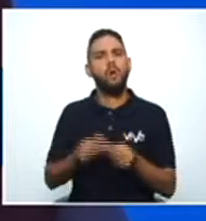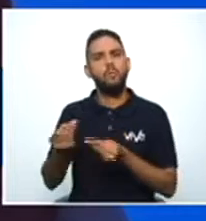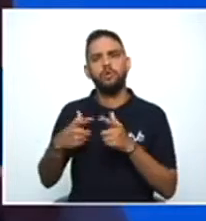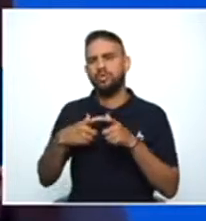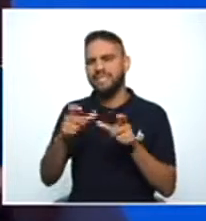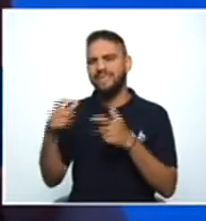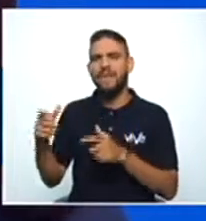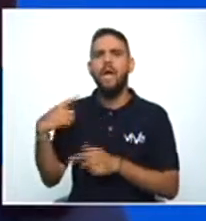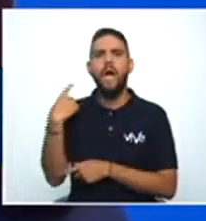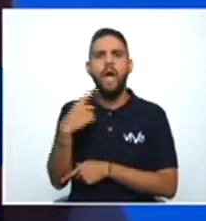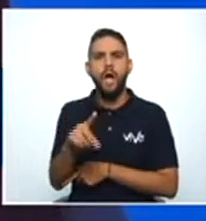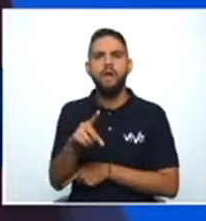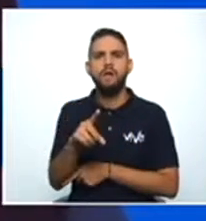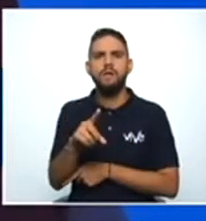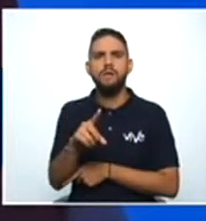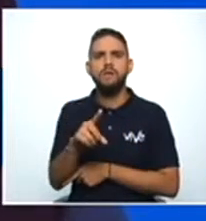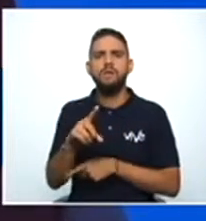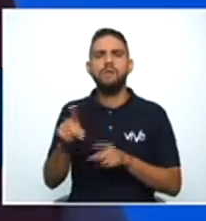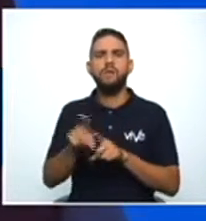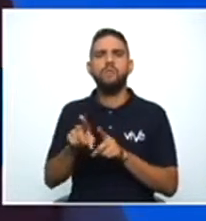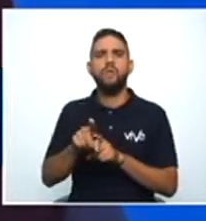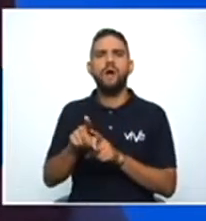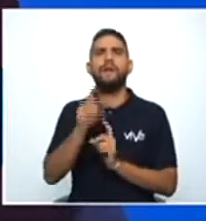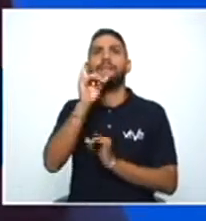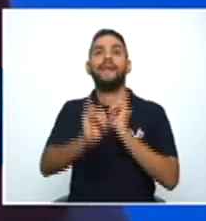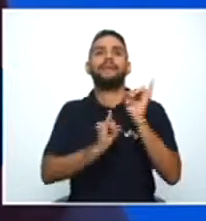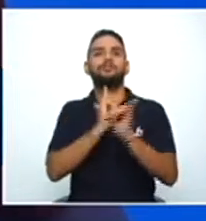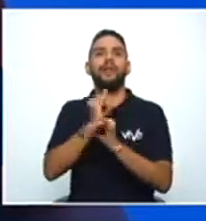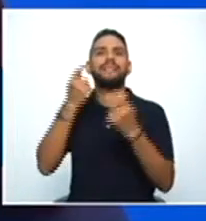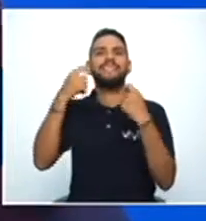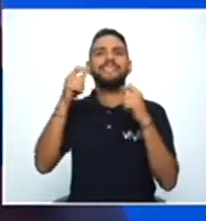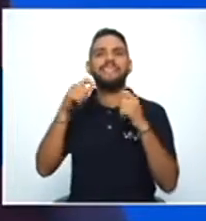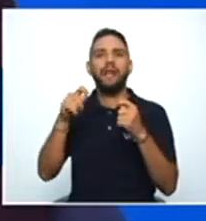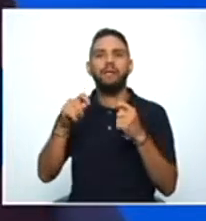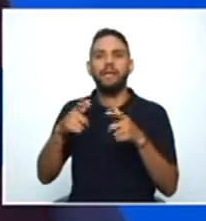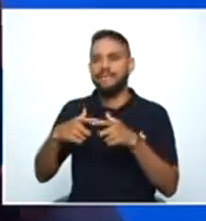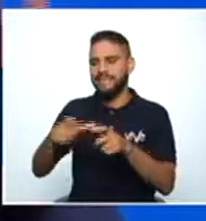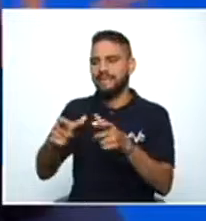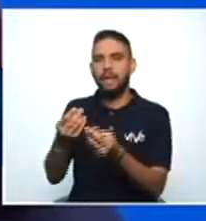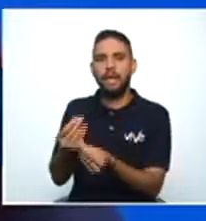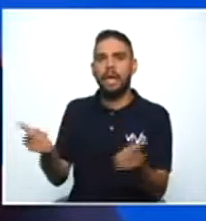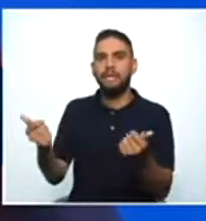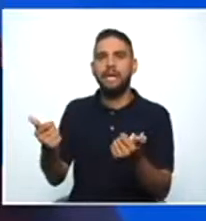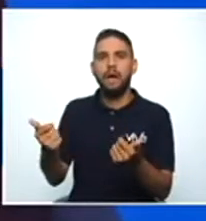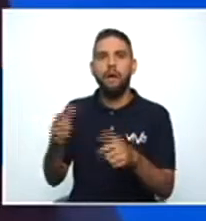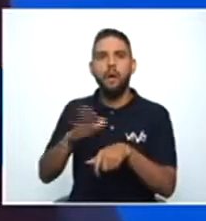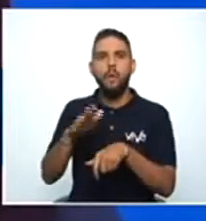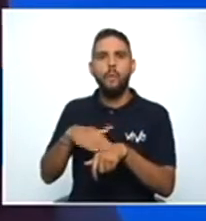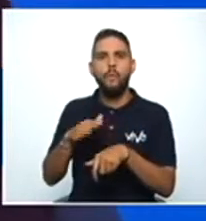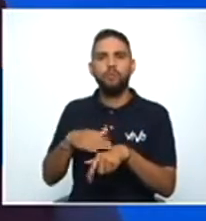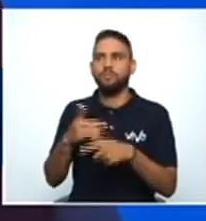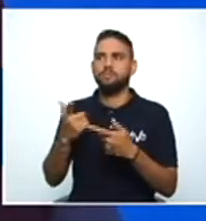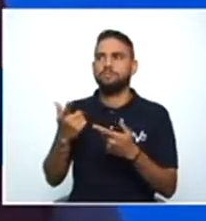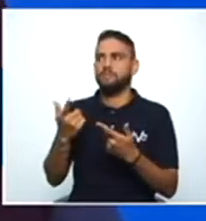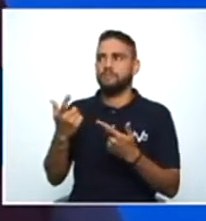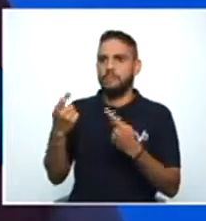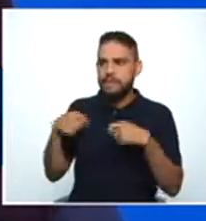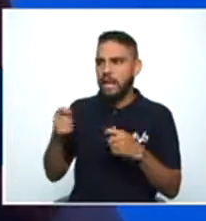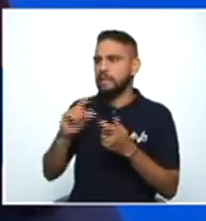del disco existe una pretensión de las multinacionales de la misma de desaparecer este formato mediante lo que es la lógica del capital especulativo